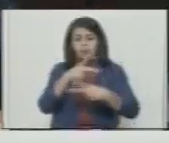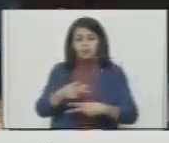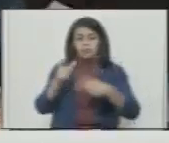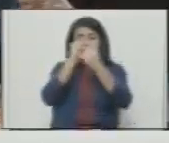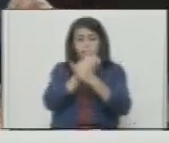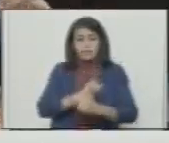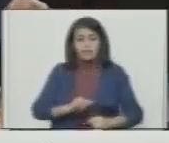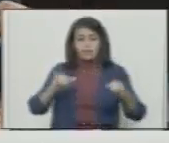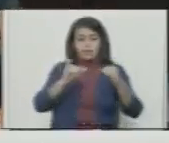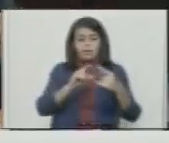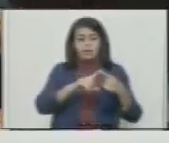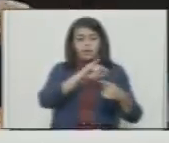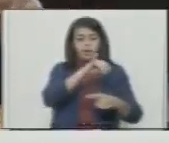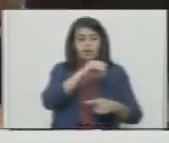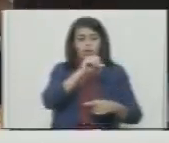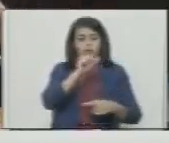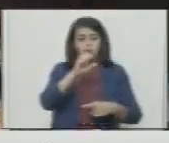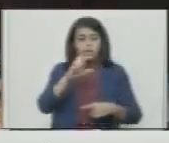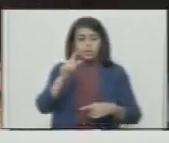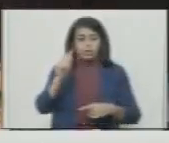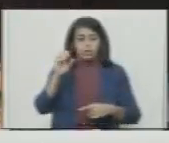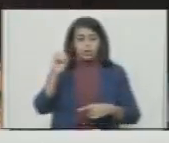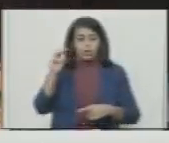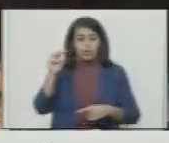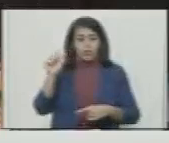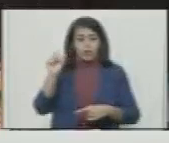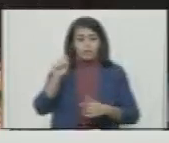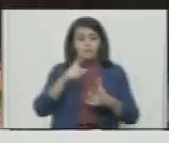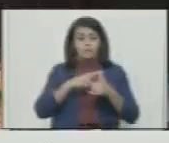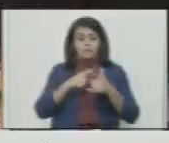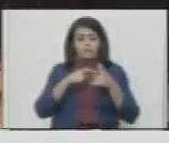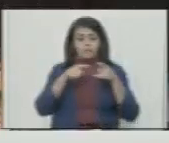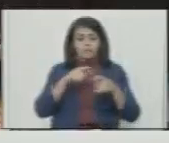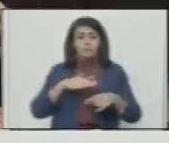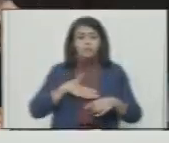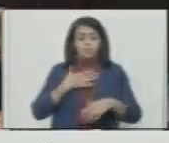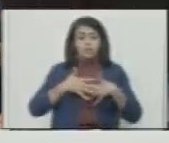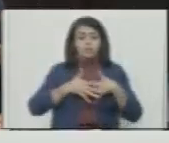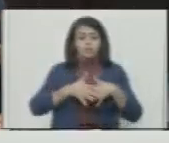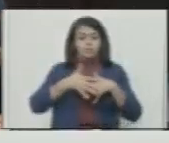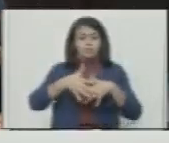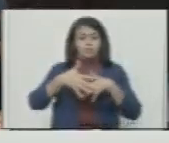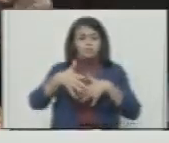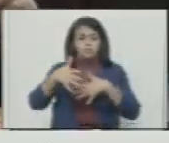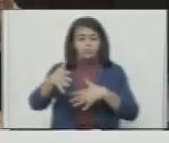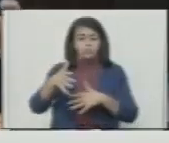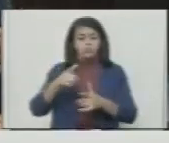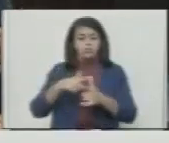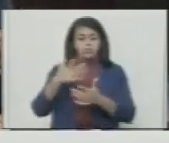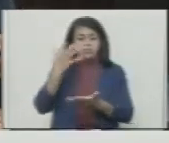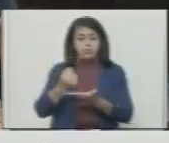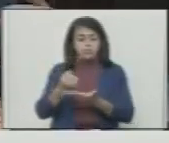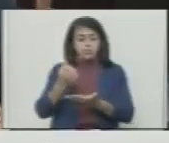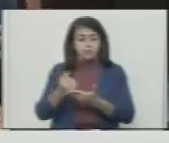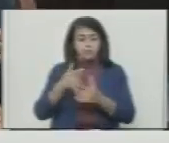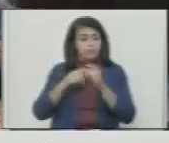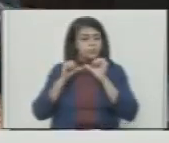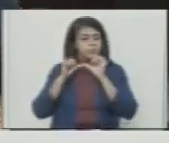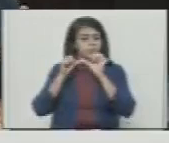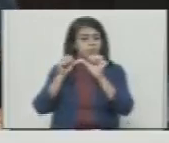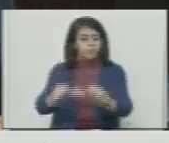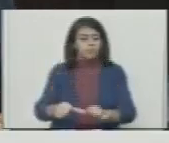de independencia, con José Tomás Boves. Y allí entonces pudo marchar hasta Marutín, la siempre